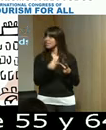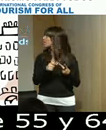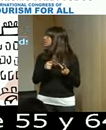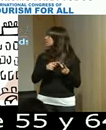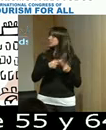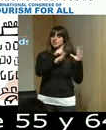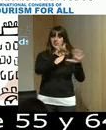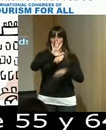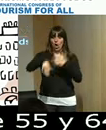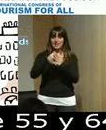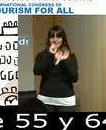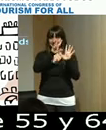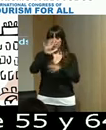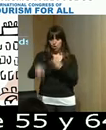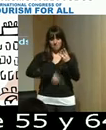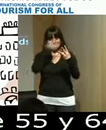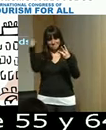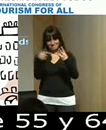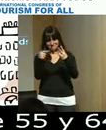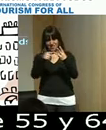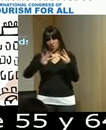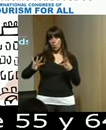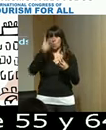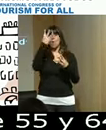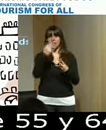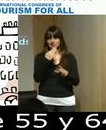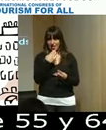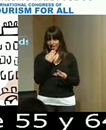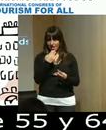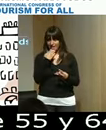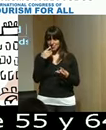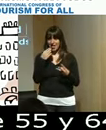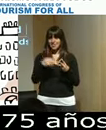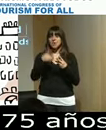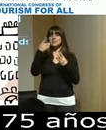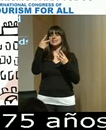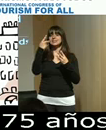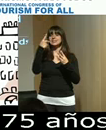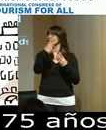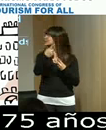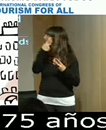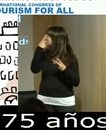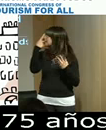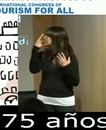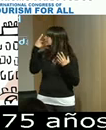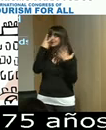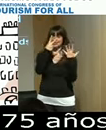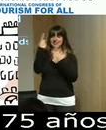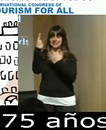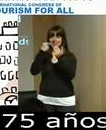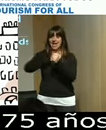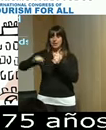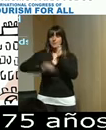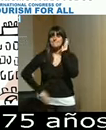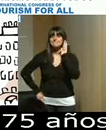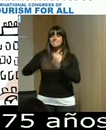la que ya se está hablando hace unos años, que es el colectivo de más de 76 años. Un aspecto relevante que diferencia a cada grupo es el